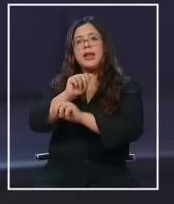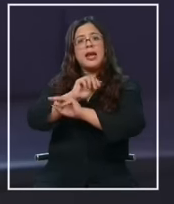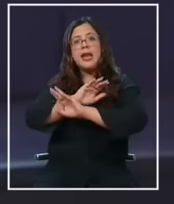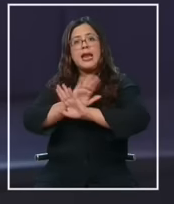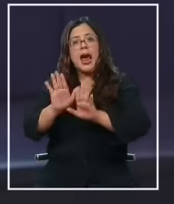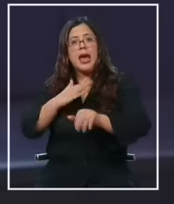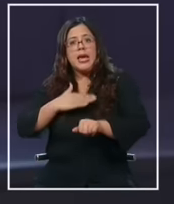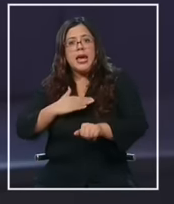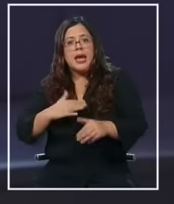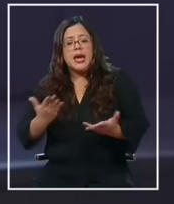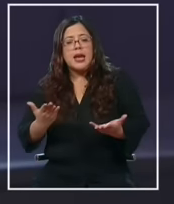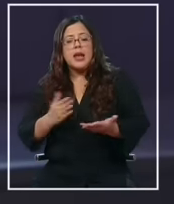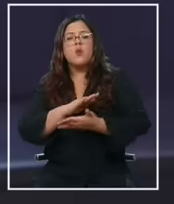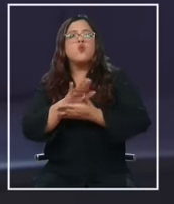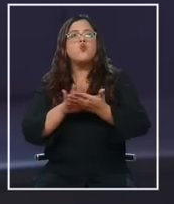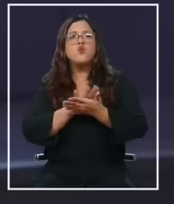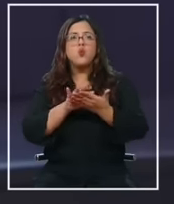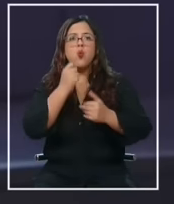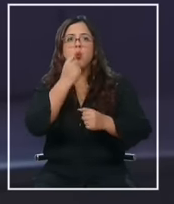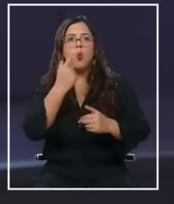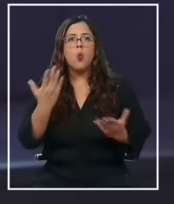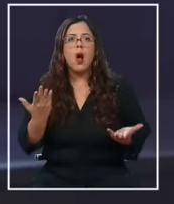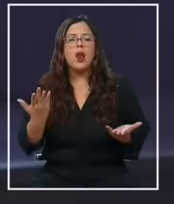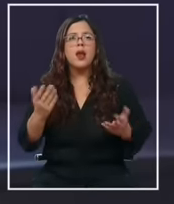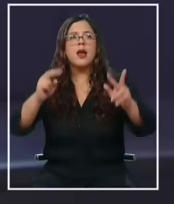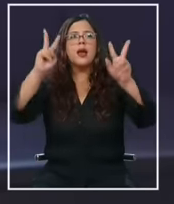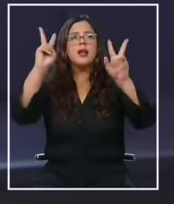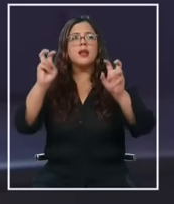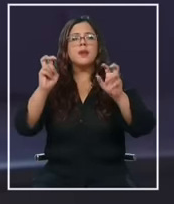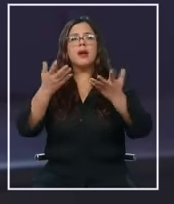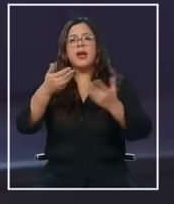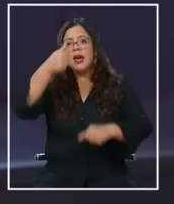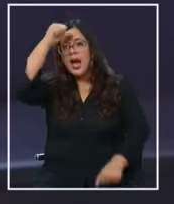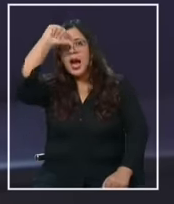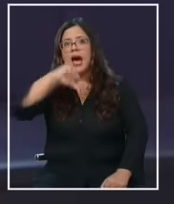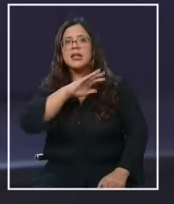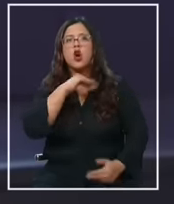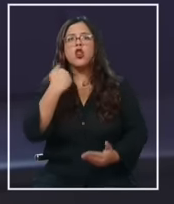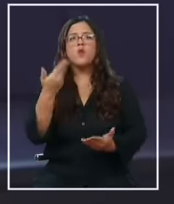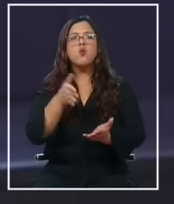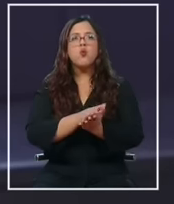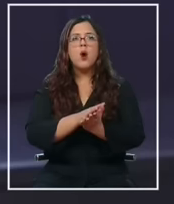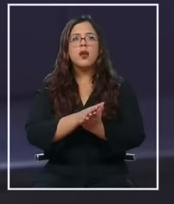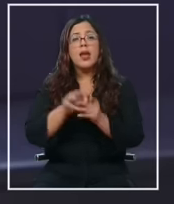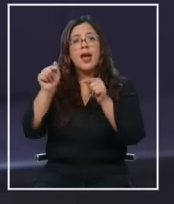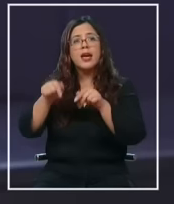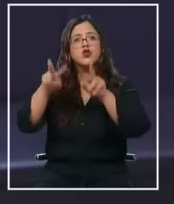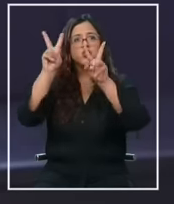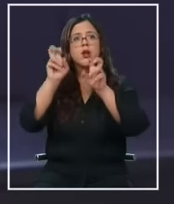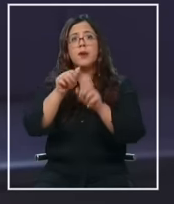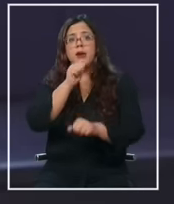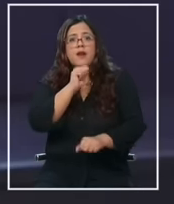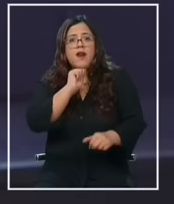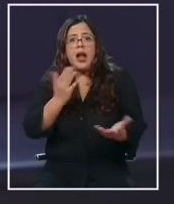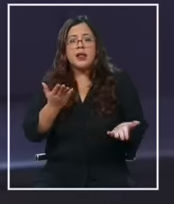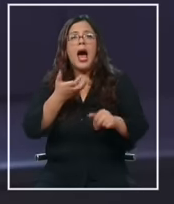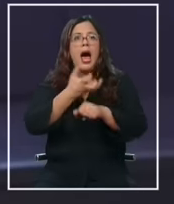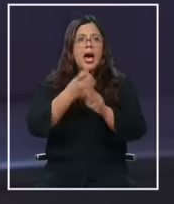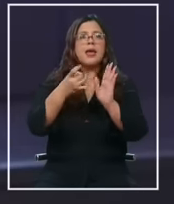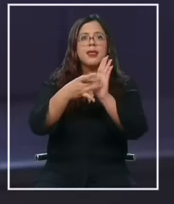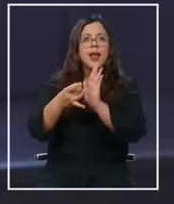instalar, por ejemplo, la discusión en torno a la pena de muerte. Yo creo que ahí hay un tema que está pendiente. Hay